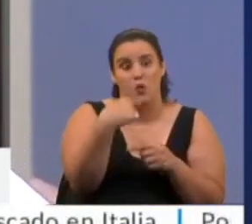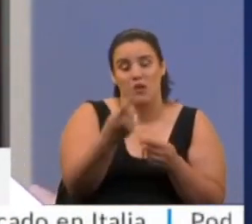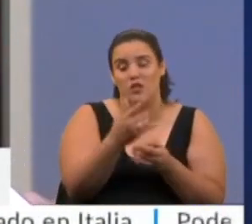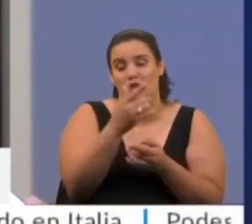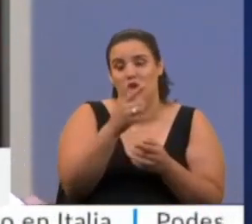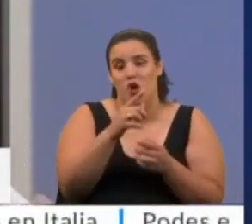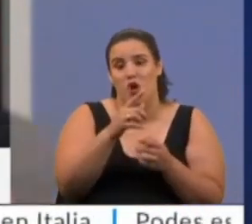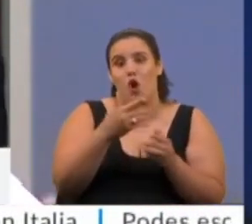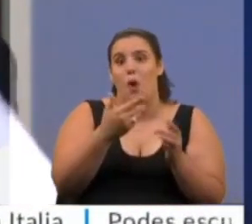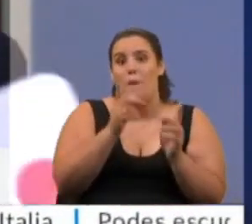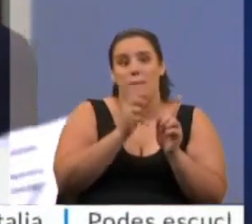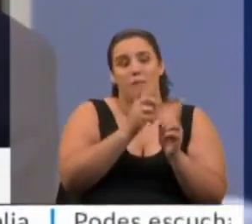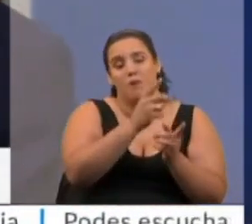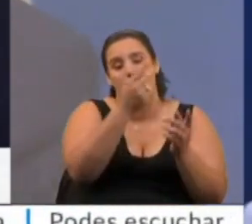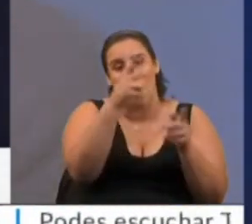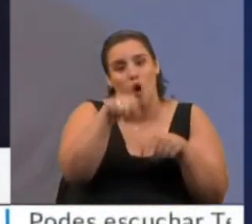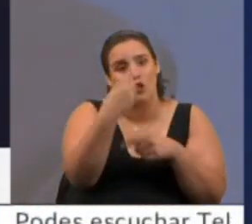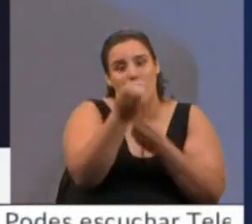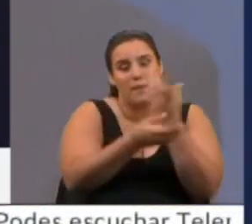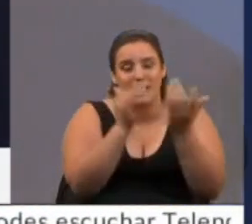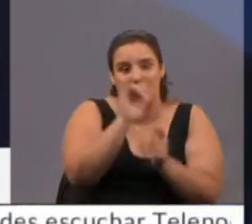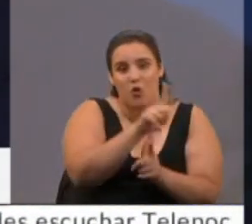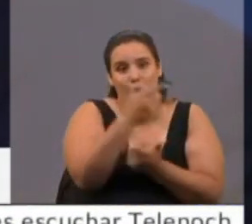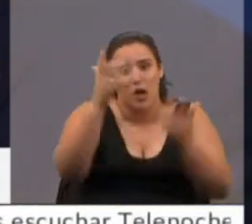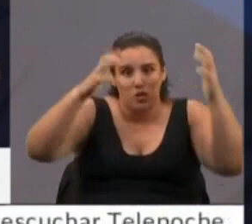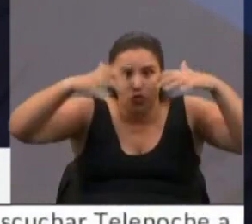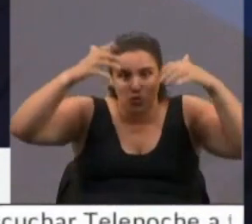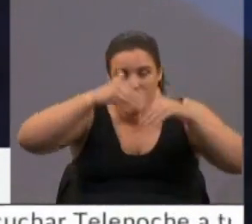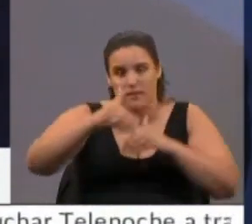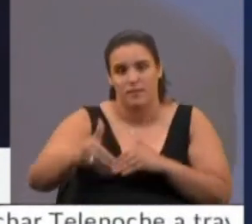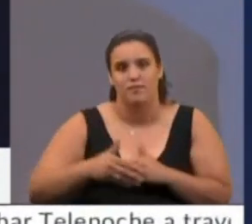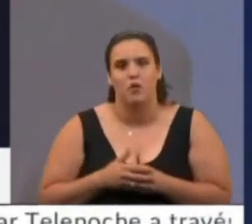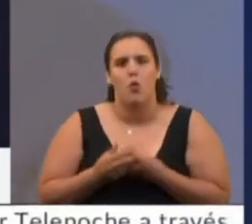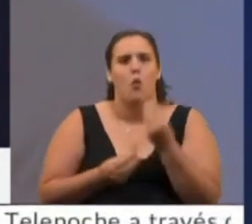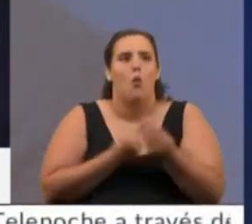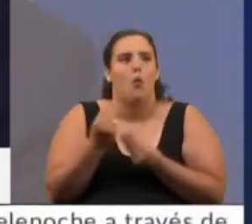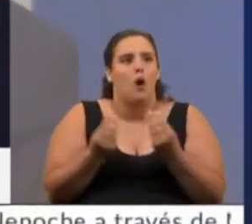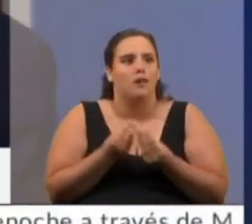tenemos precipitaciones. ¿Y qué consecuencia tiene eso en el mercado y qué consecuencia tiene en el